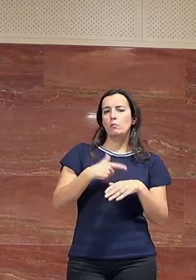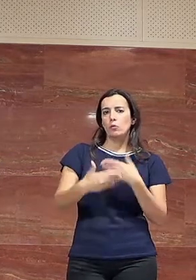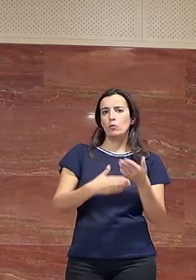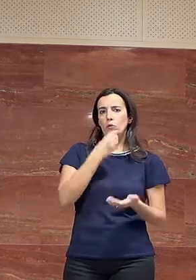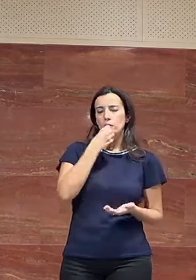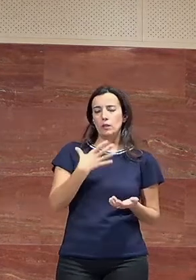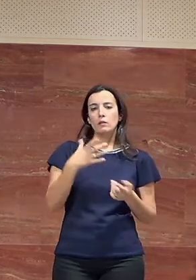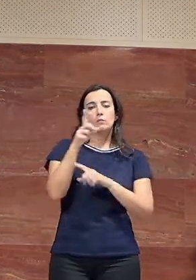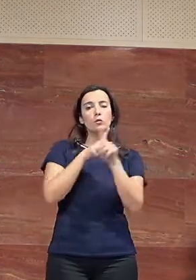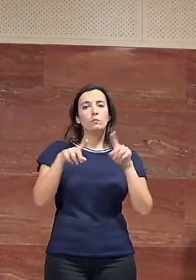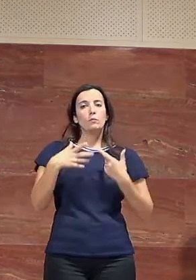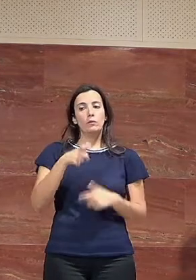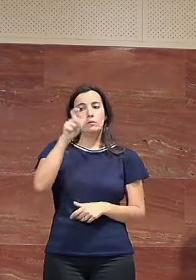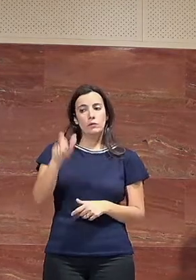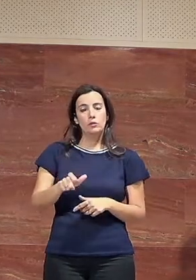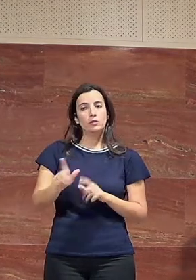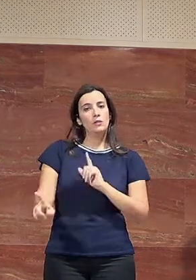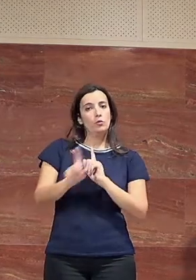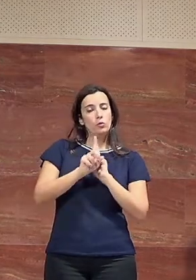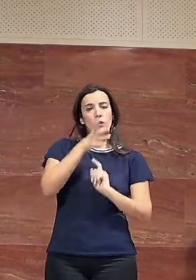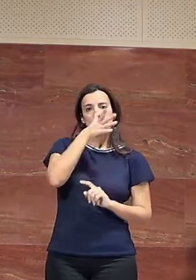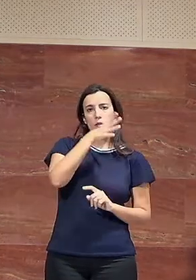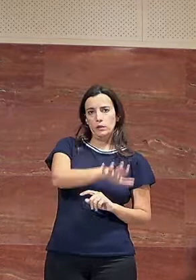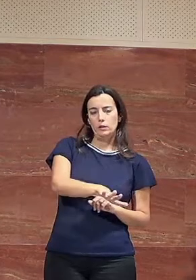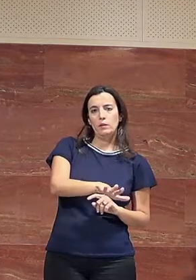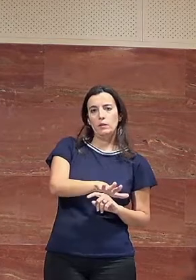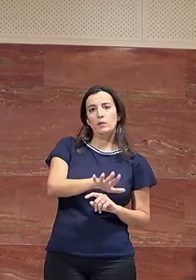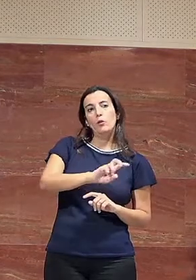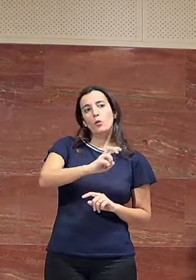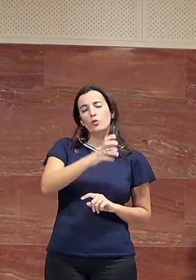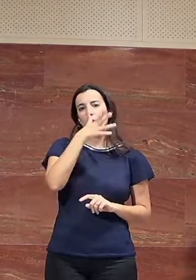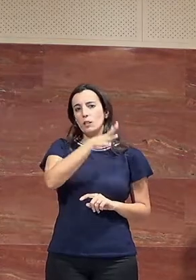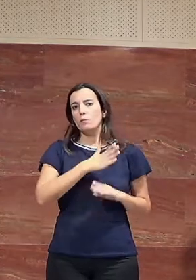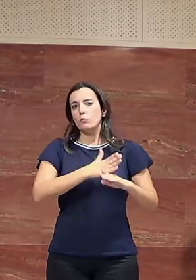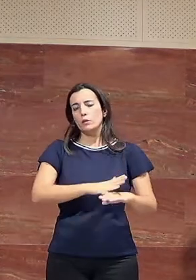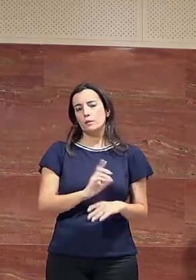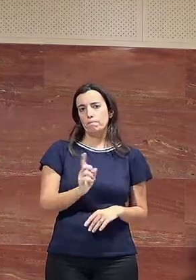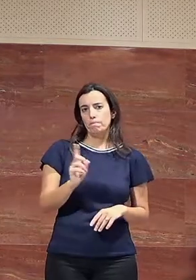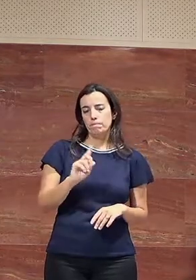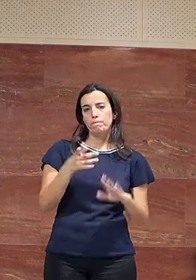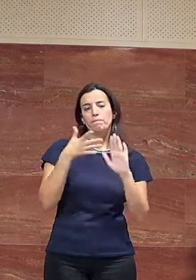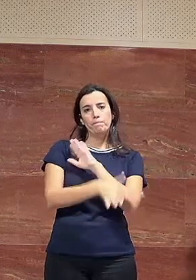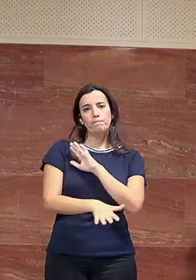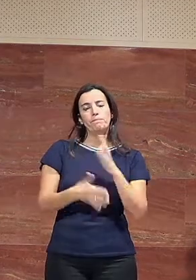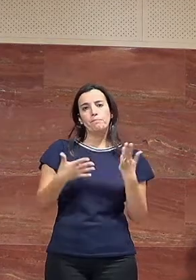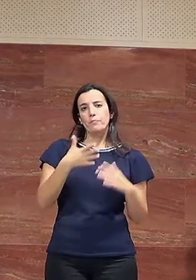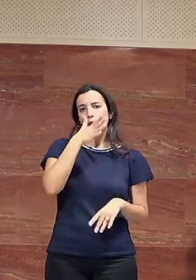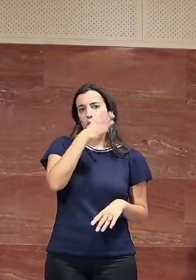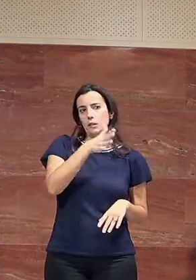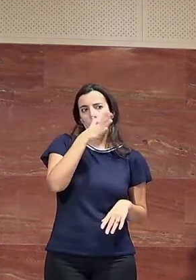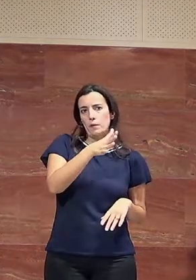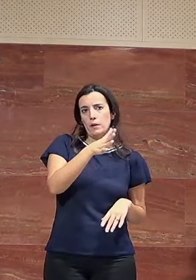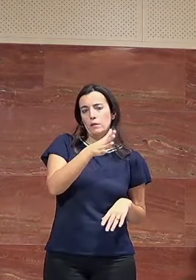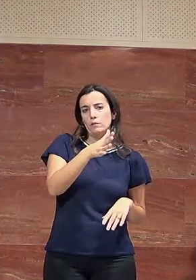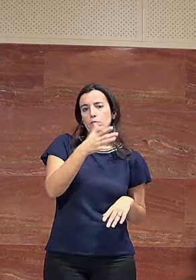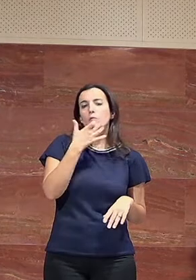que está en contra reclama y los que tienen otras intenciones a veces no reclaman lo suficiente. Entonces yo creo que hay que reclamar tanto como los que, por